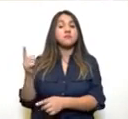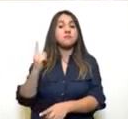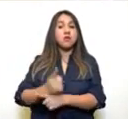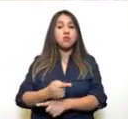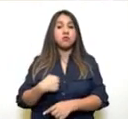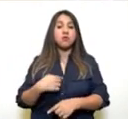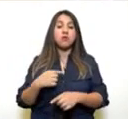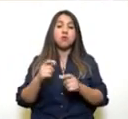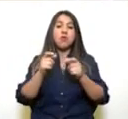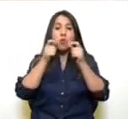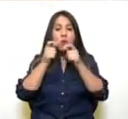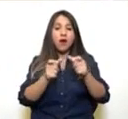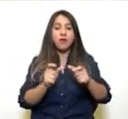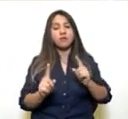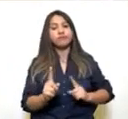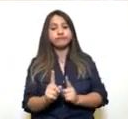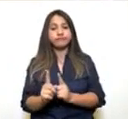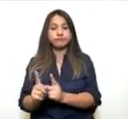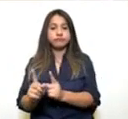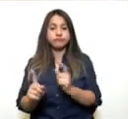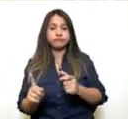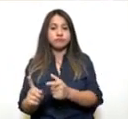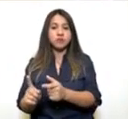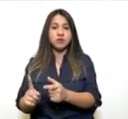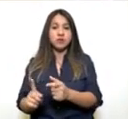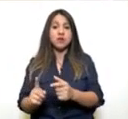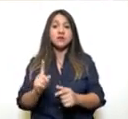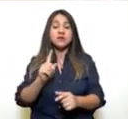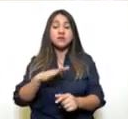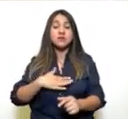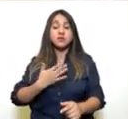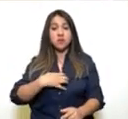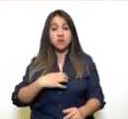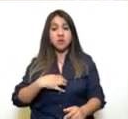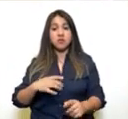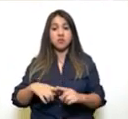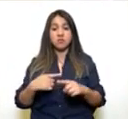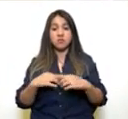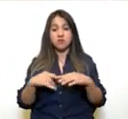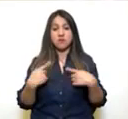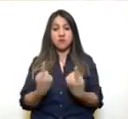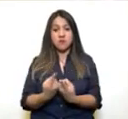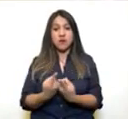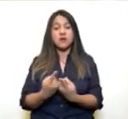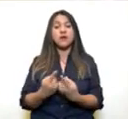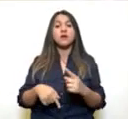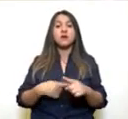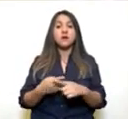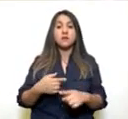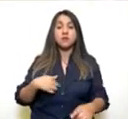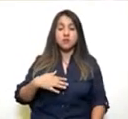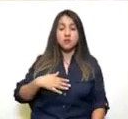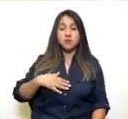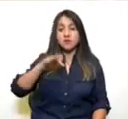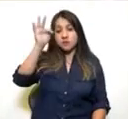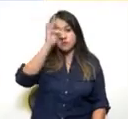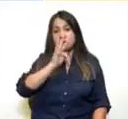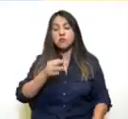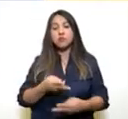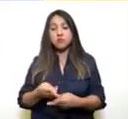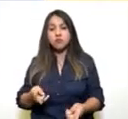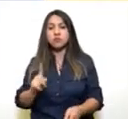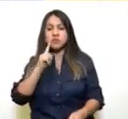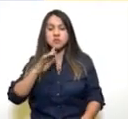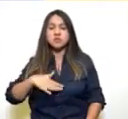familiar por los funcionarios públicos he tenido miedo y como se